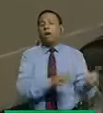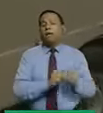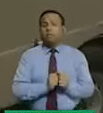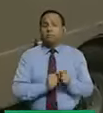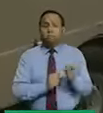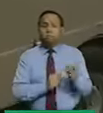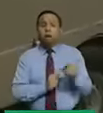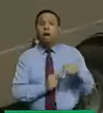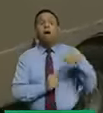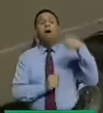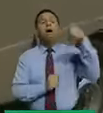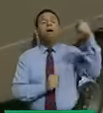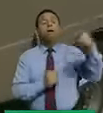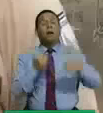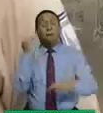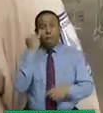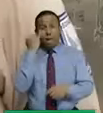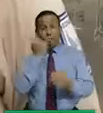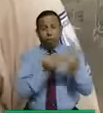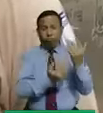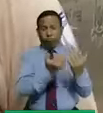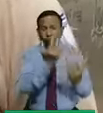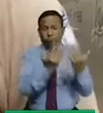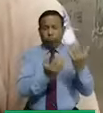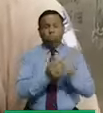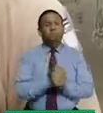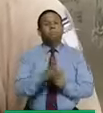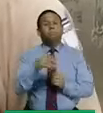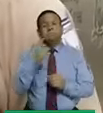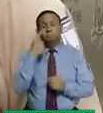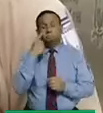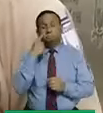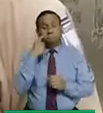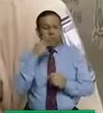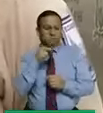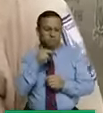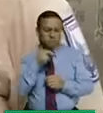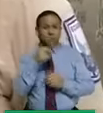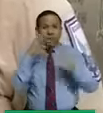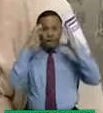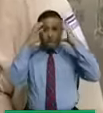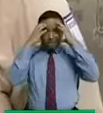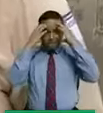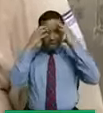monte ahí en el barranco también. Se pudo diferenciar a la altura de la cabeza, igualmente